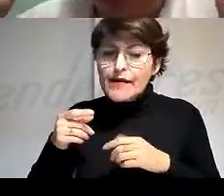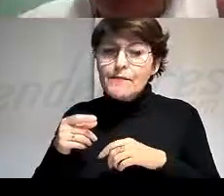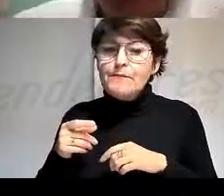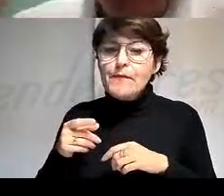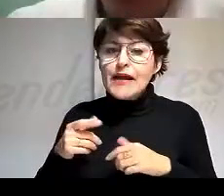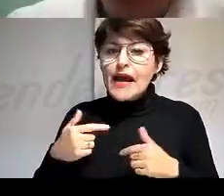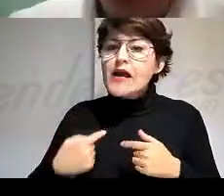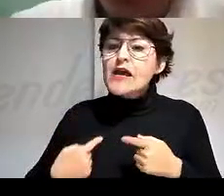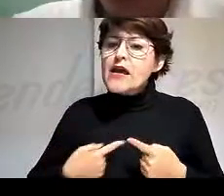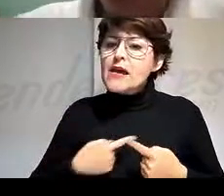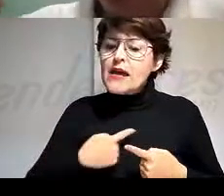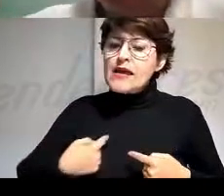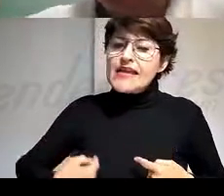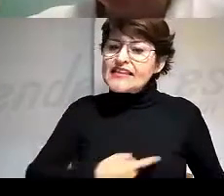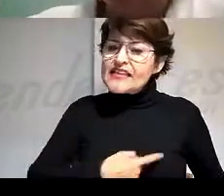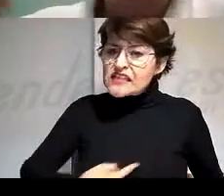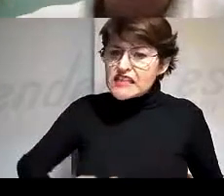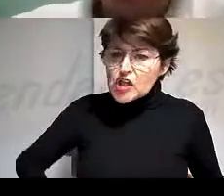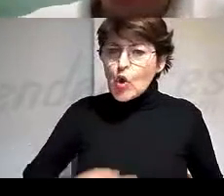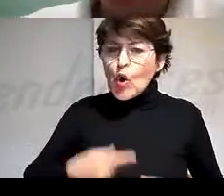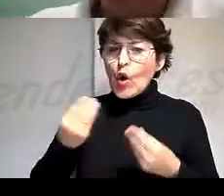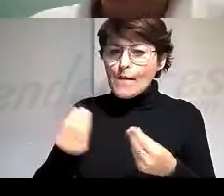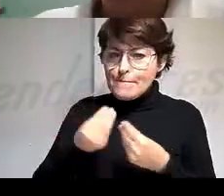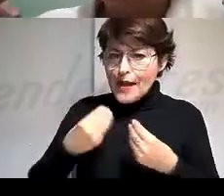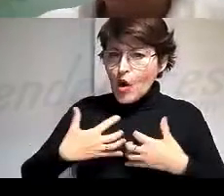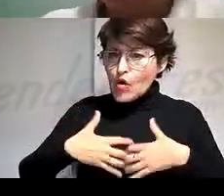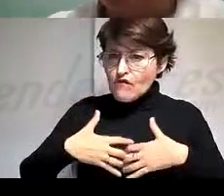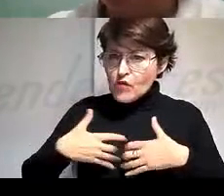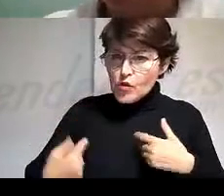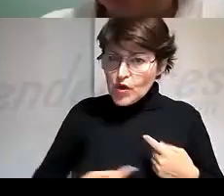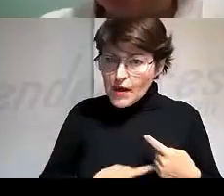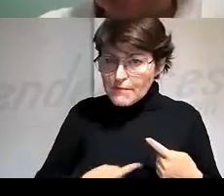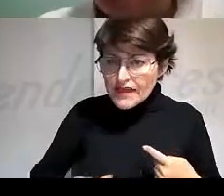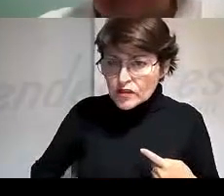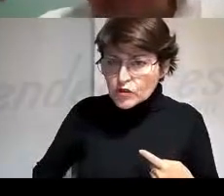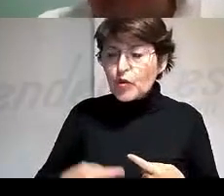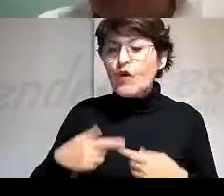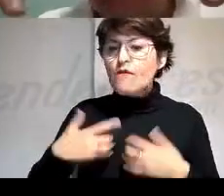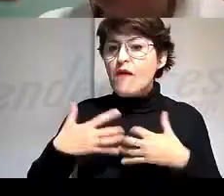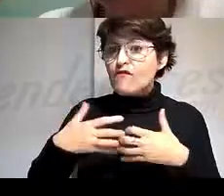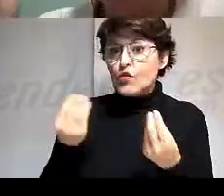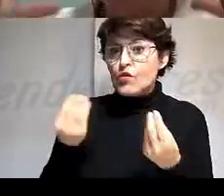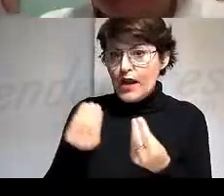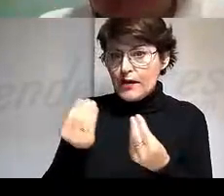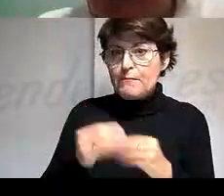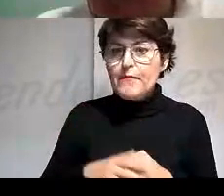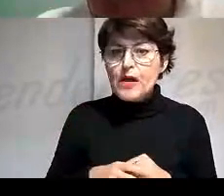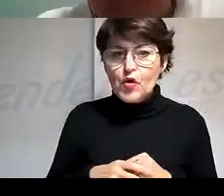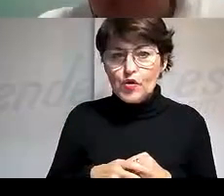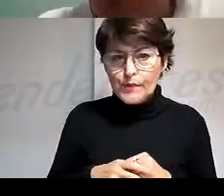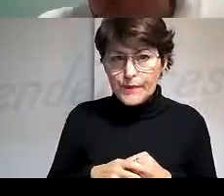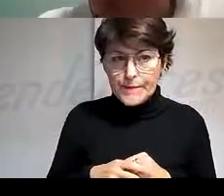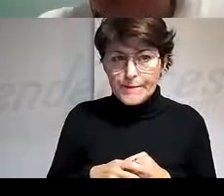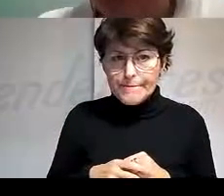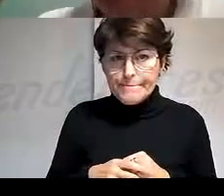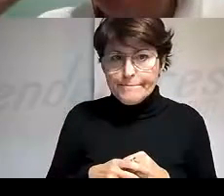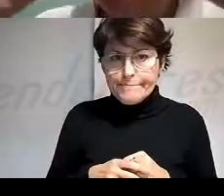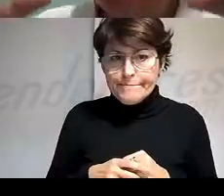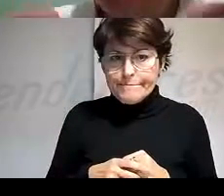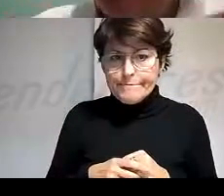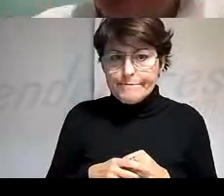semi-madura. Evidentemente, con el paso del tiempo, con la incorporación de determinados alimentos, ese microbioma, esas bacterias, irán